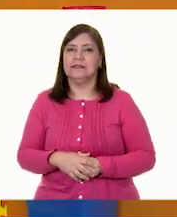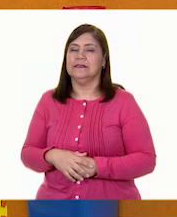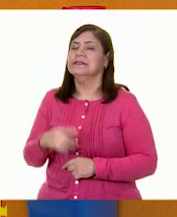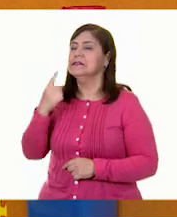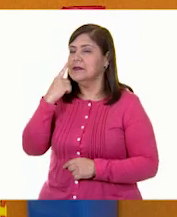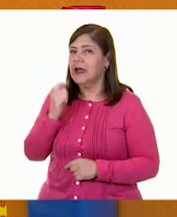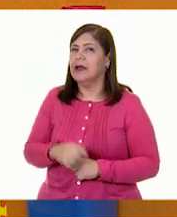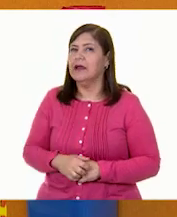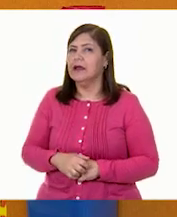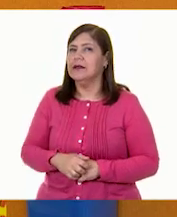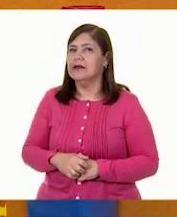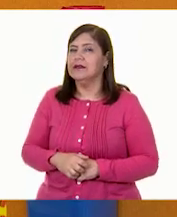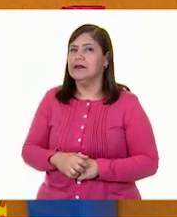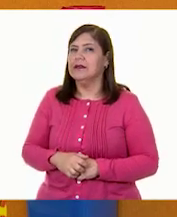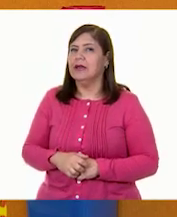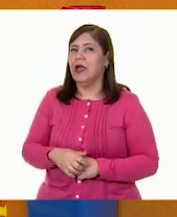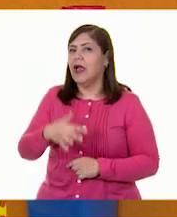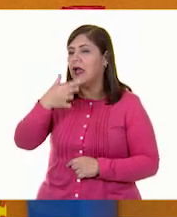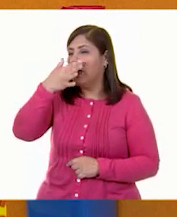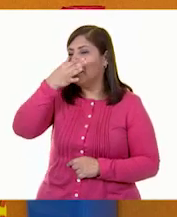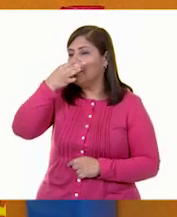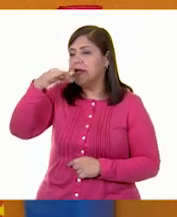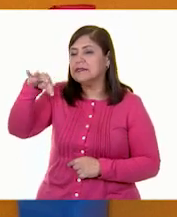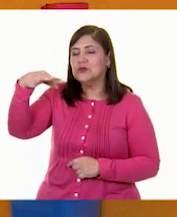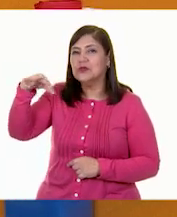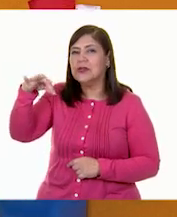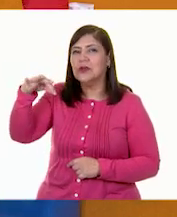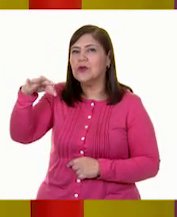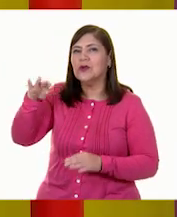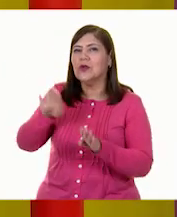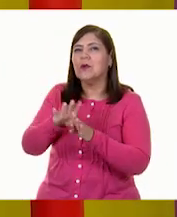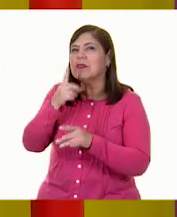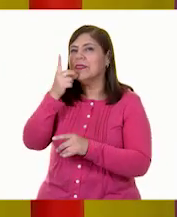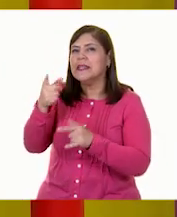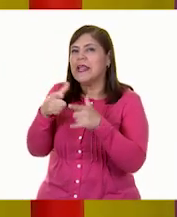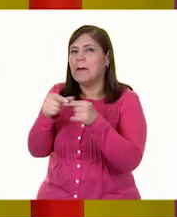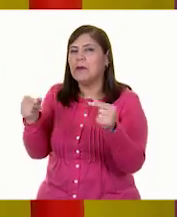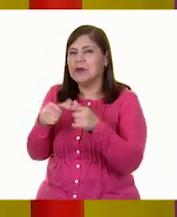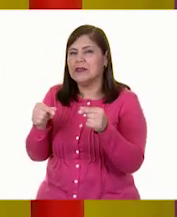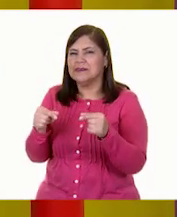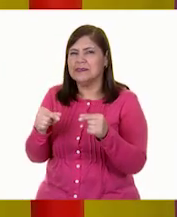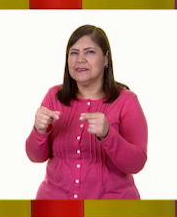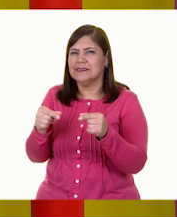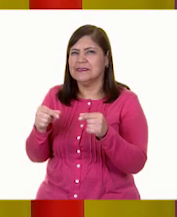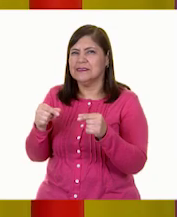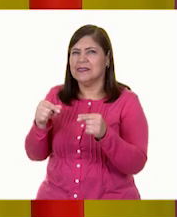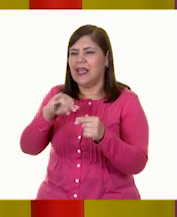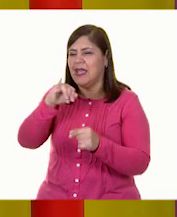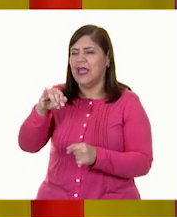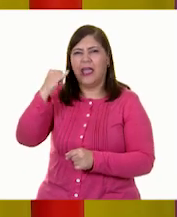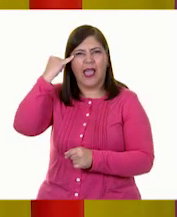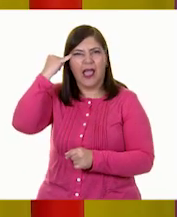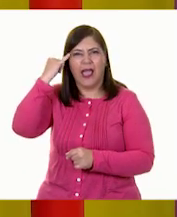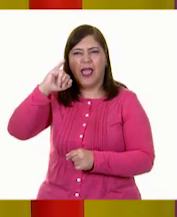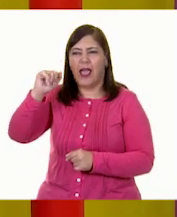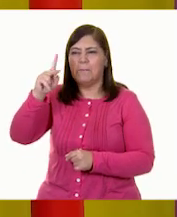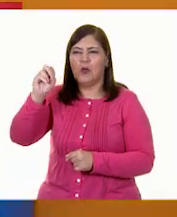¿Cómo se dice pañuelo en japonés? Sí te lo sabes, sí te lo sabes. ¿No?